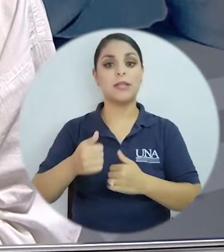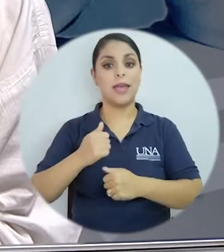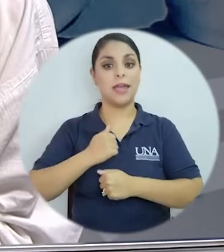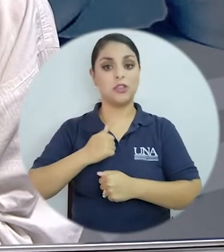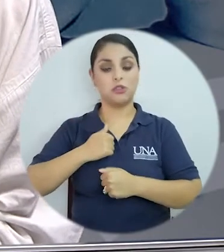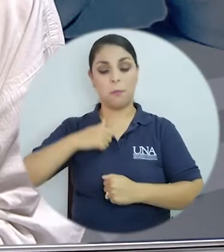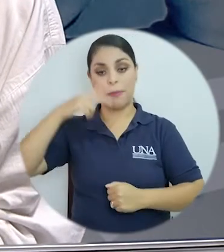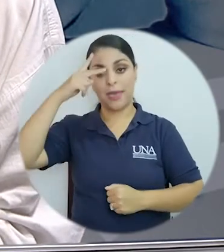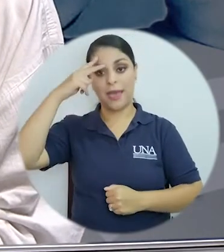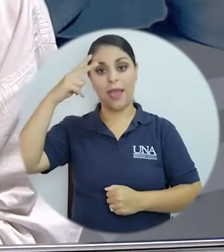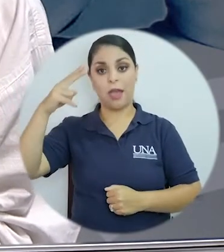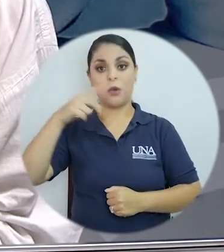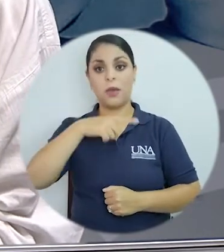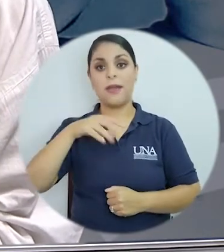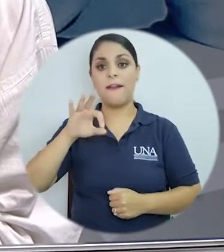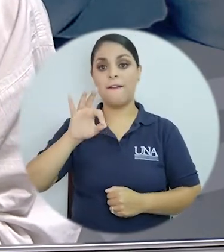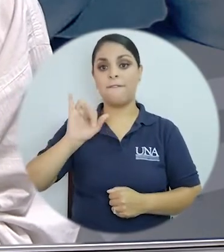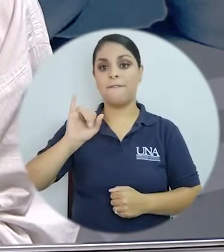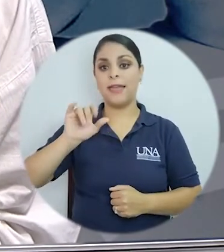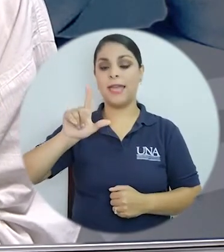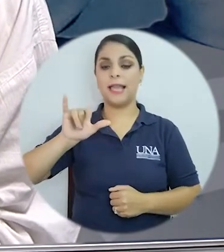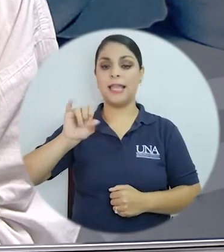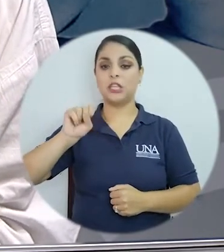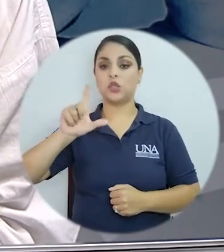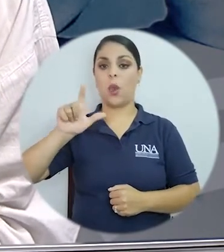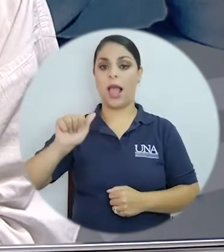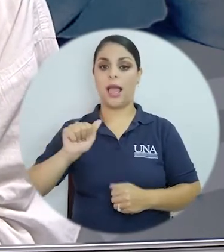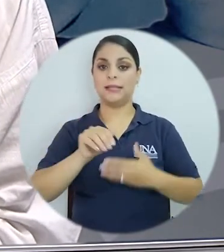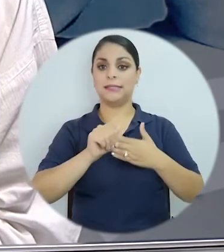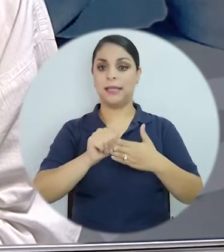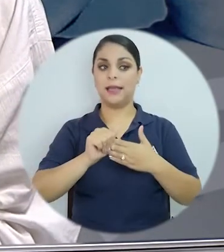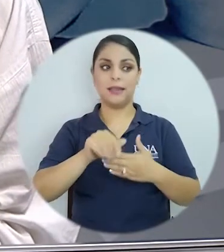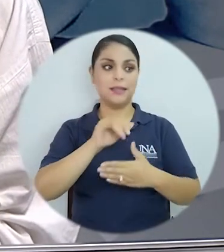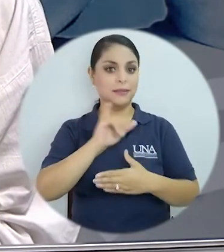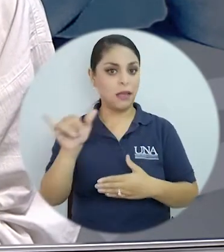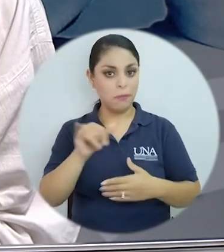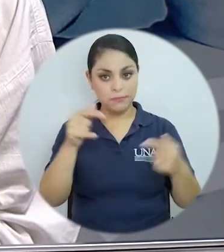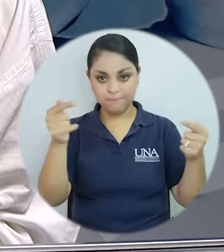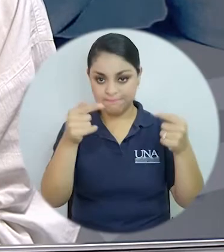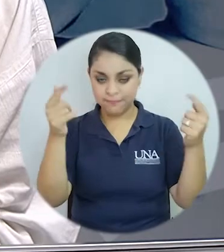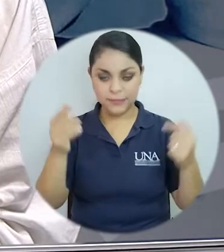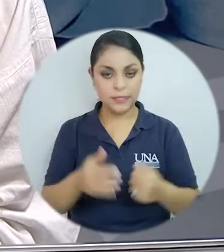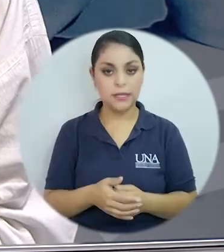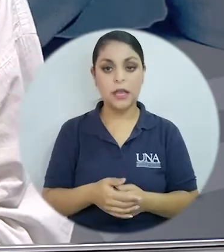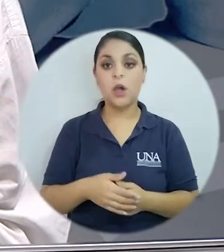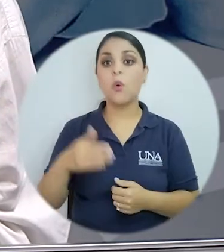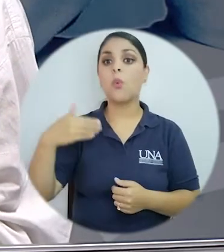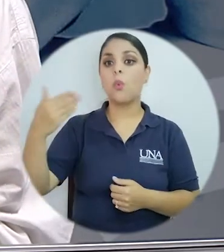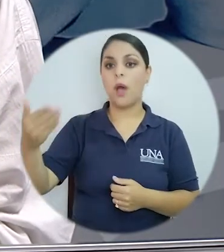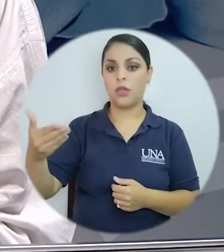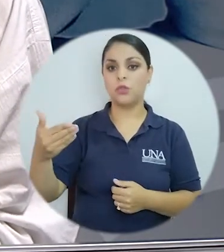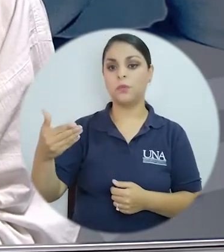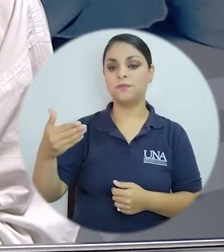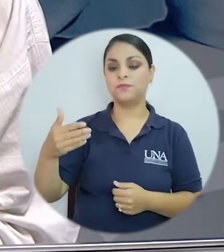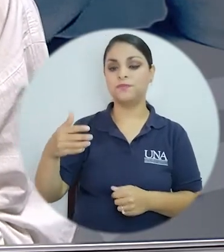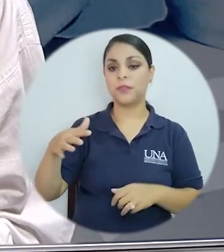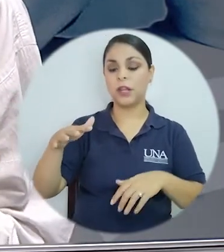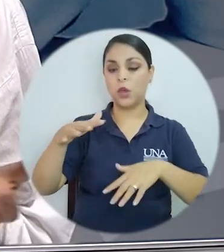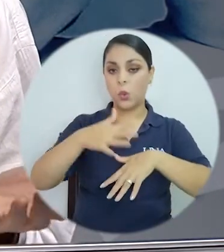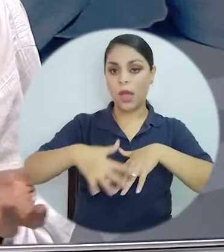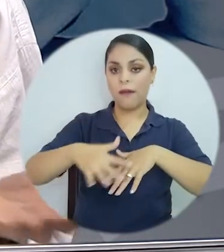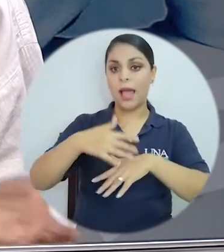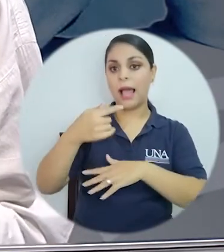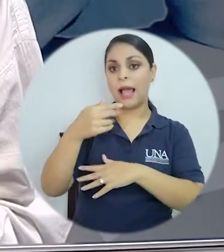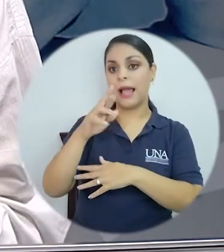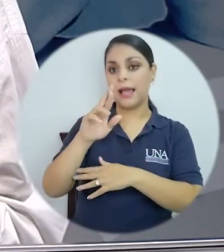cargo de Filísola, también, y fue un enfoque hacia ahí totalmente. Cuando Granada, por